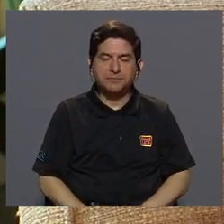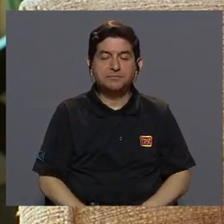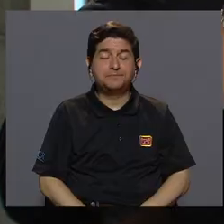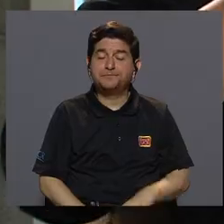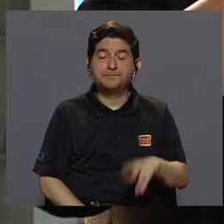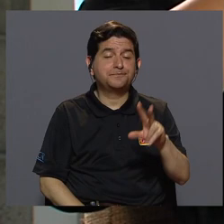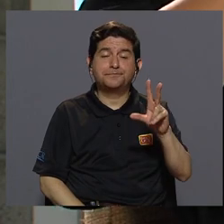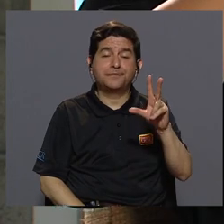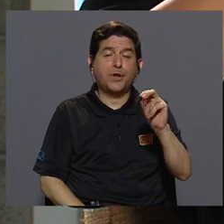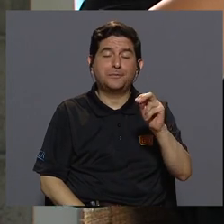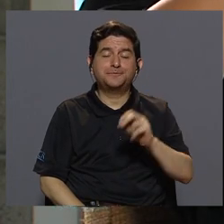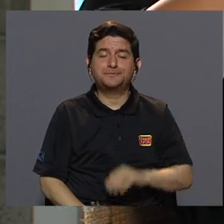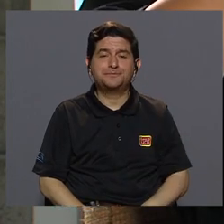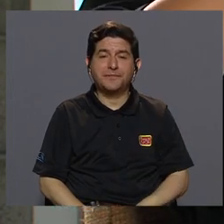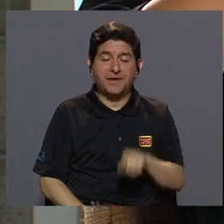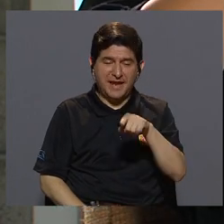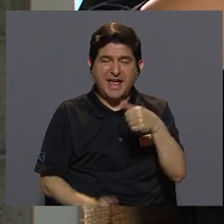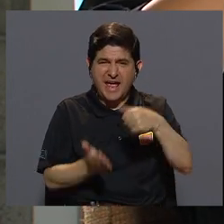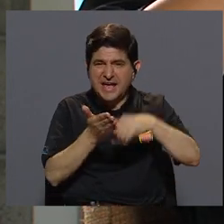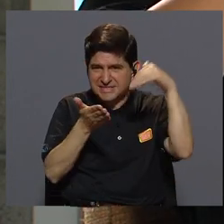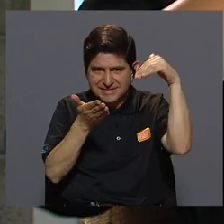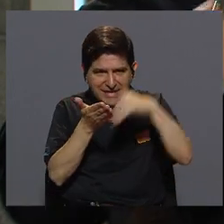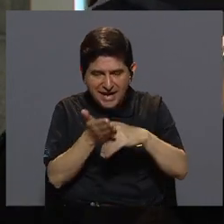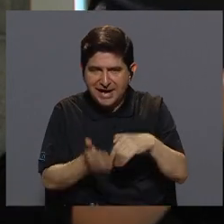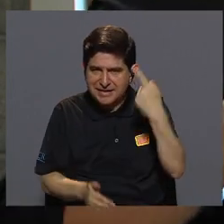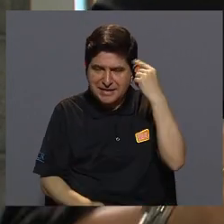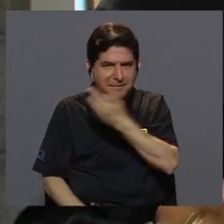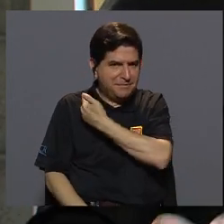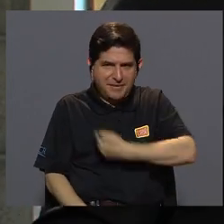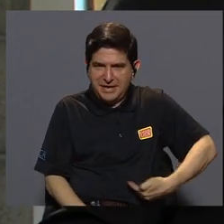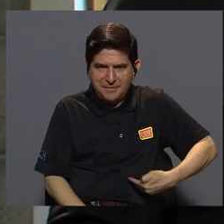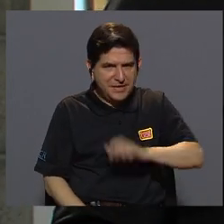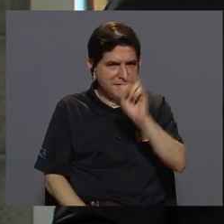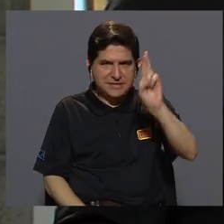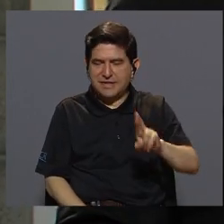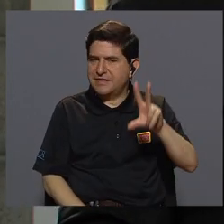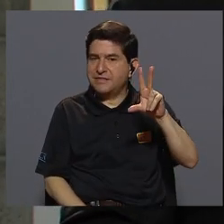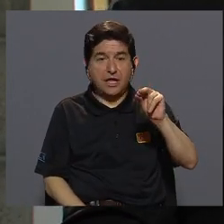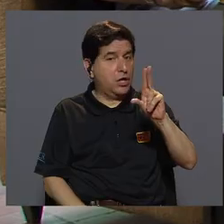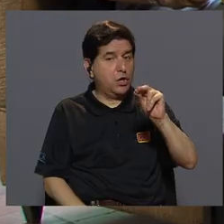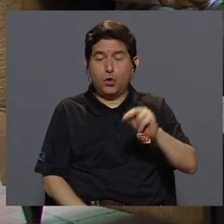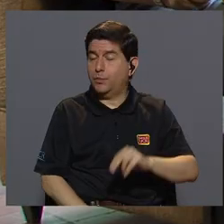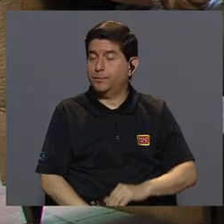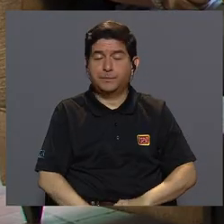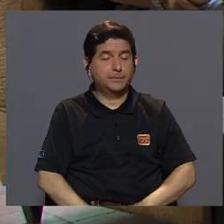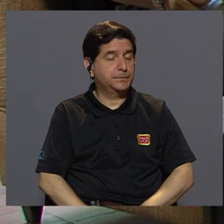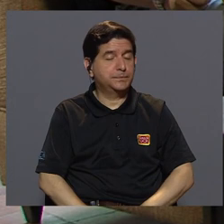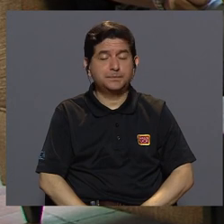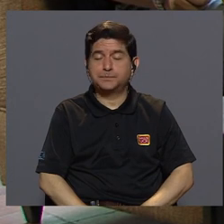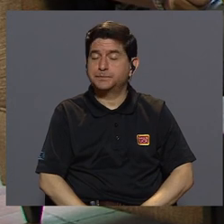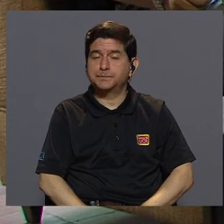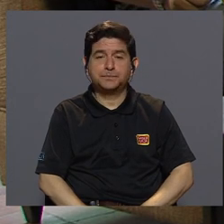leyendo? No, es que esta carta no es para el presidente de Costa Rica.